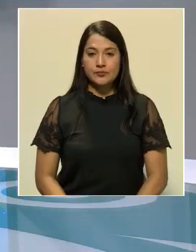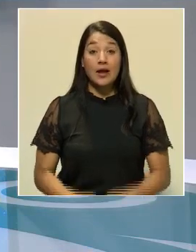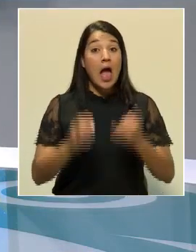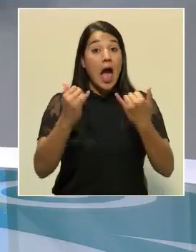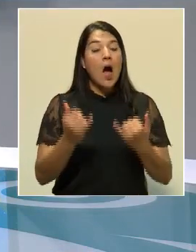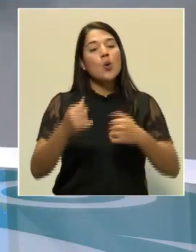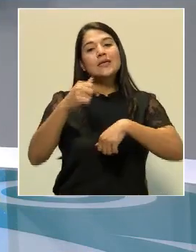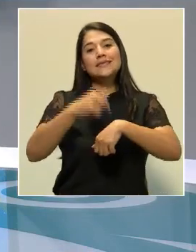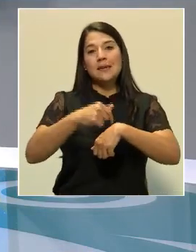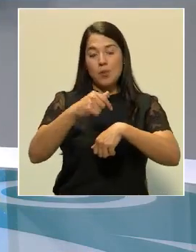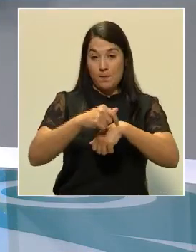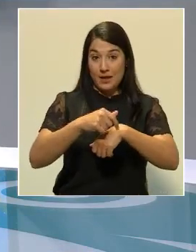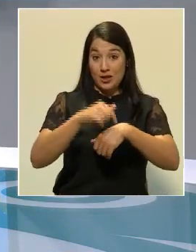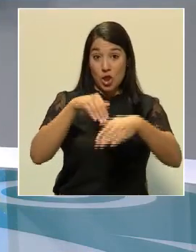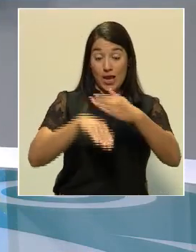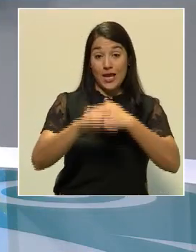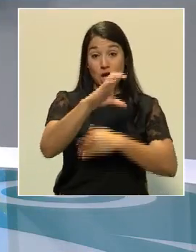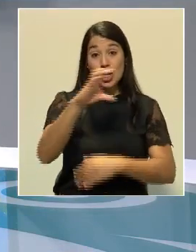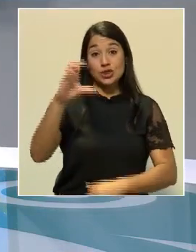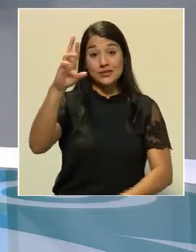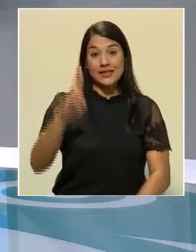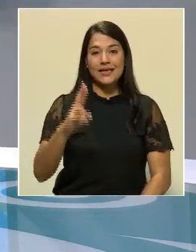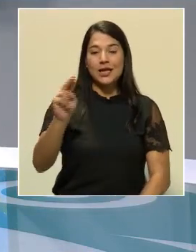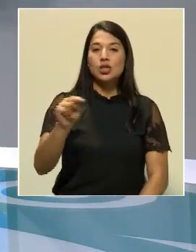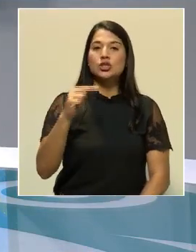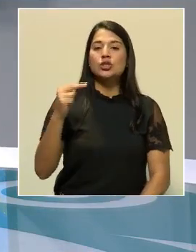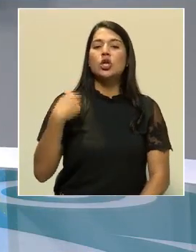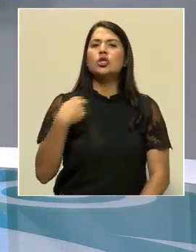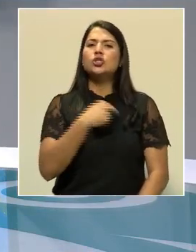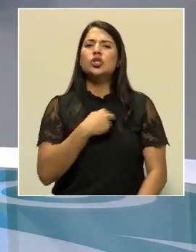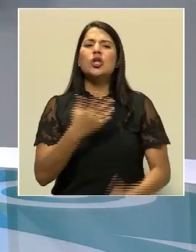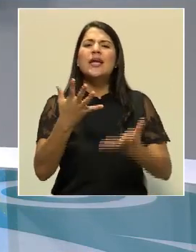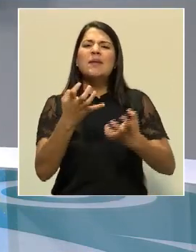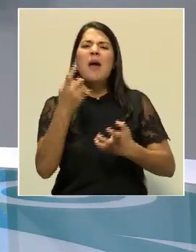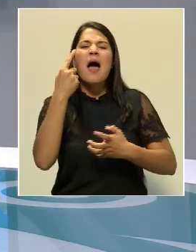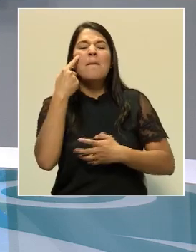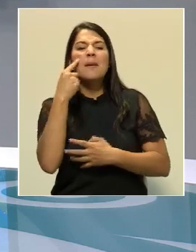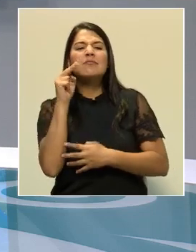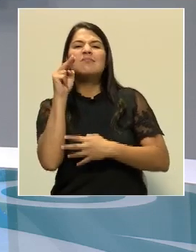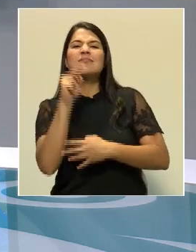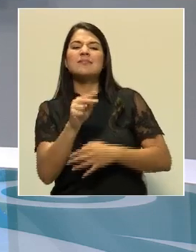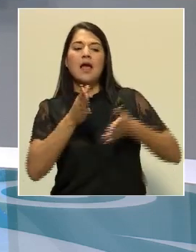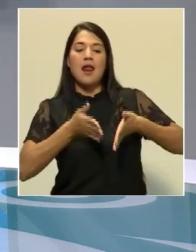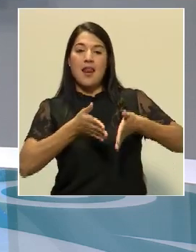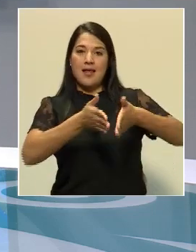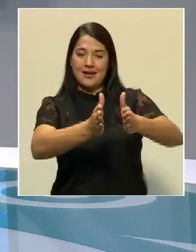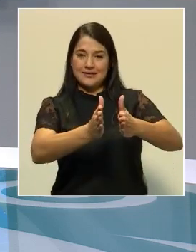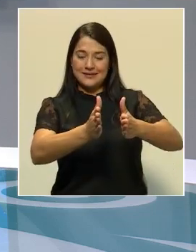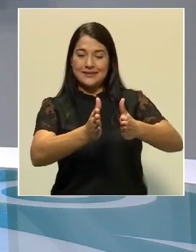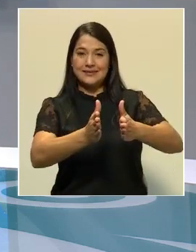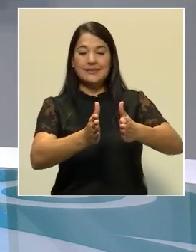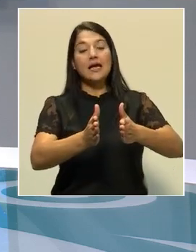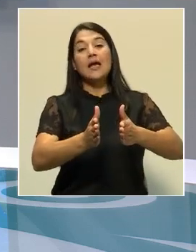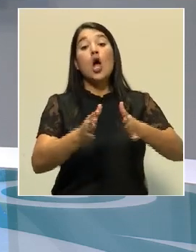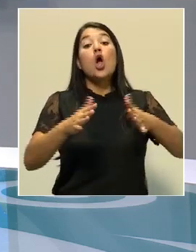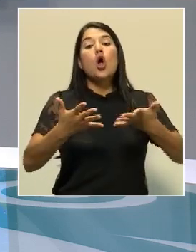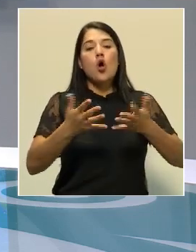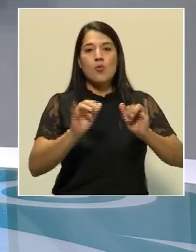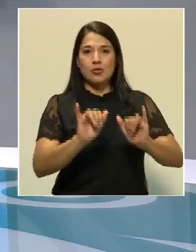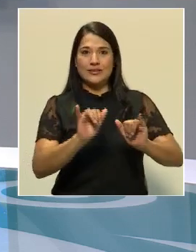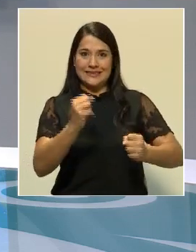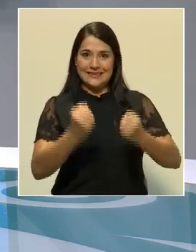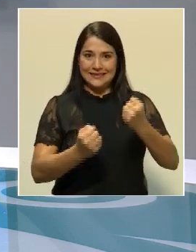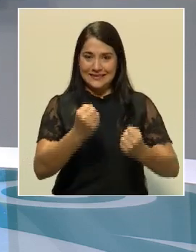Y en este momento de la edición estelar de Costa Rica Noticias, vamos a dar un repaso por las cámaras viales, por el estado del